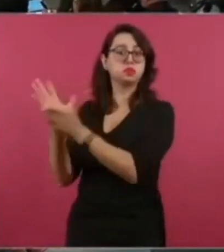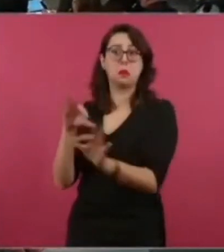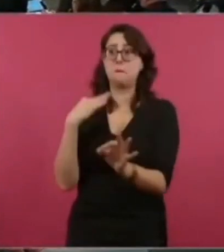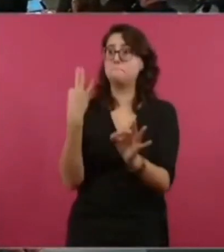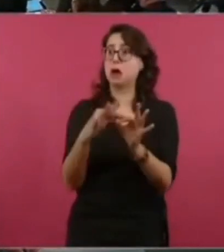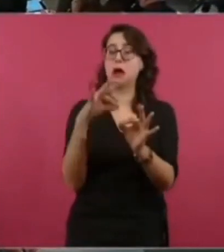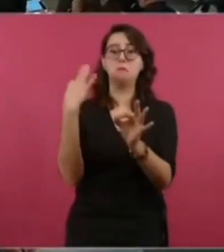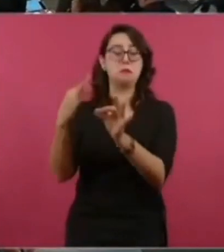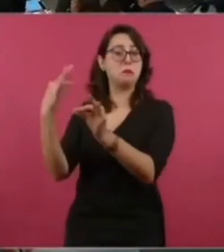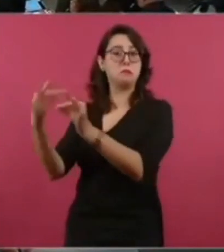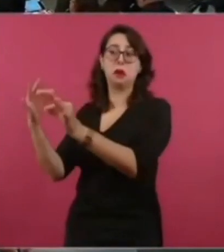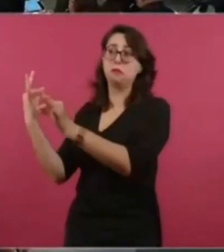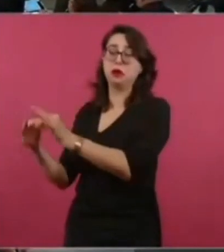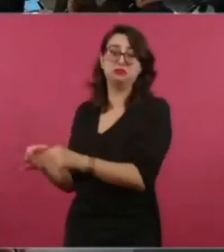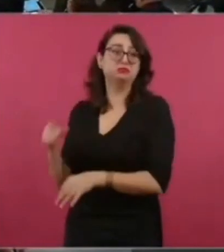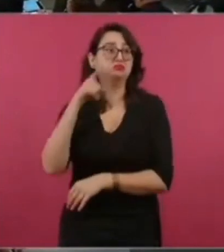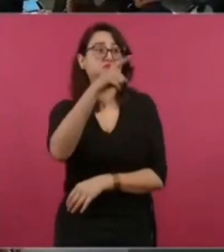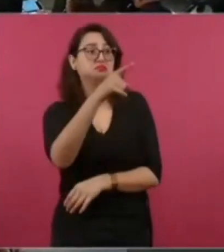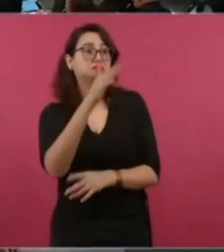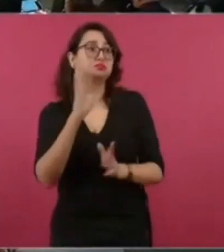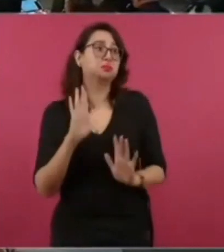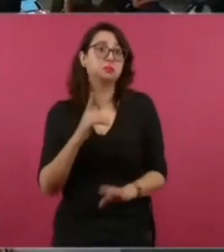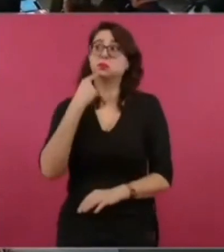mamás. Y que